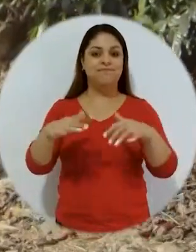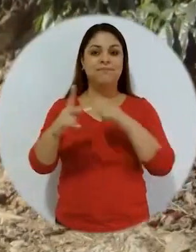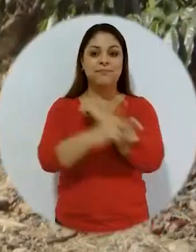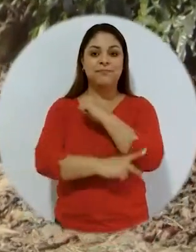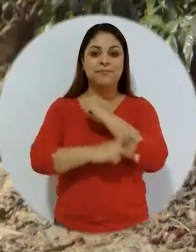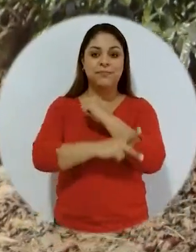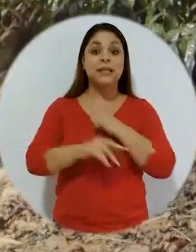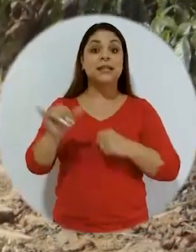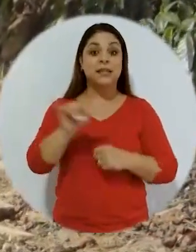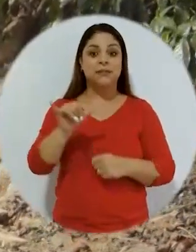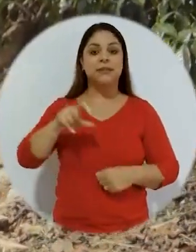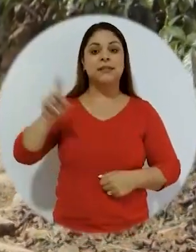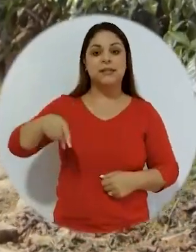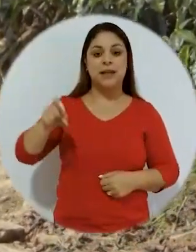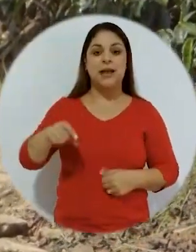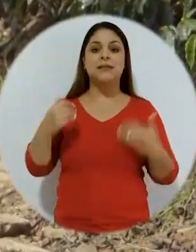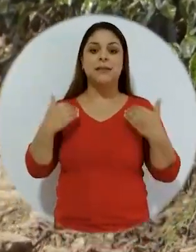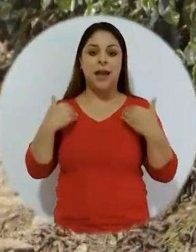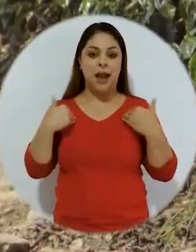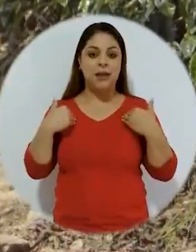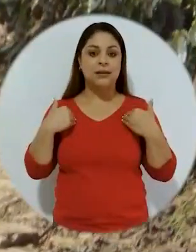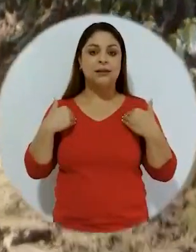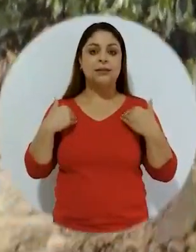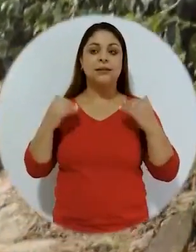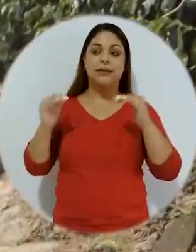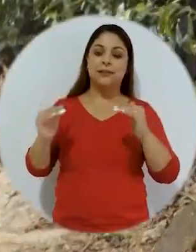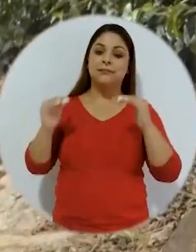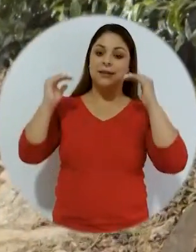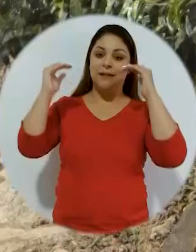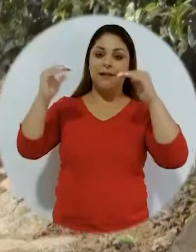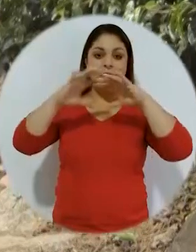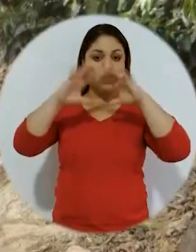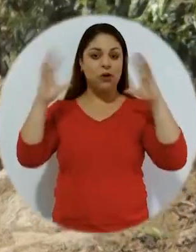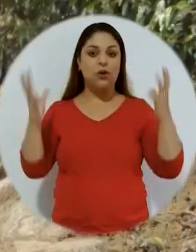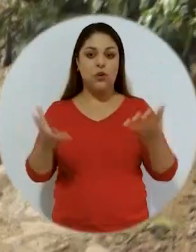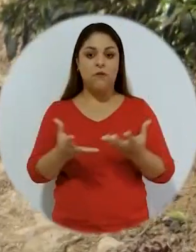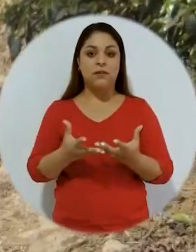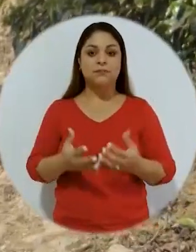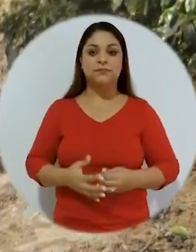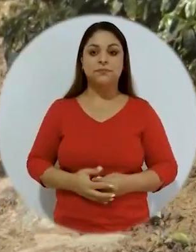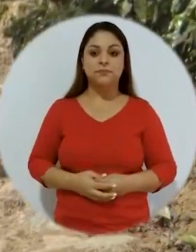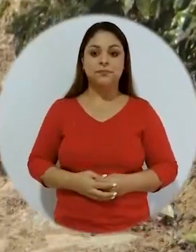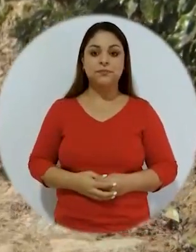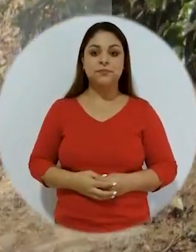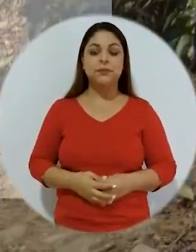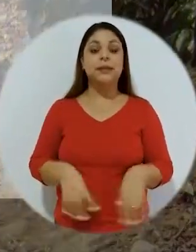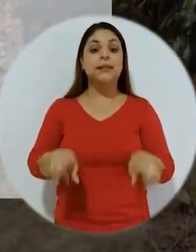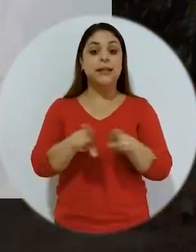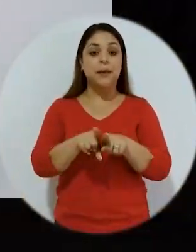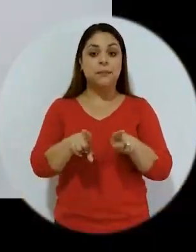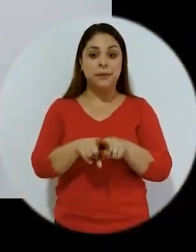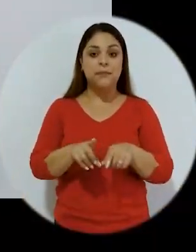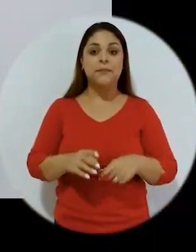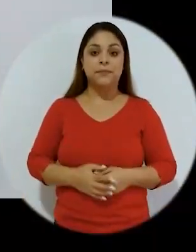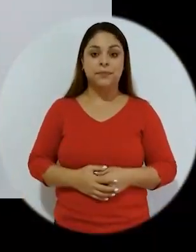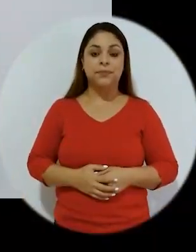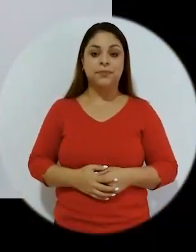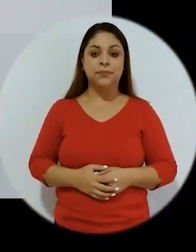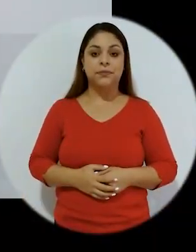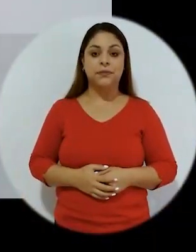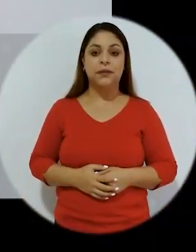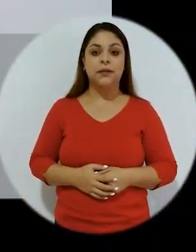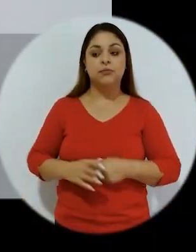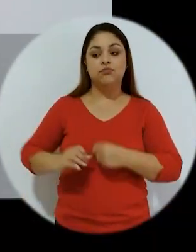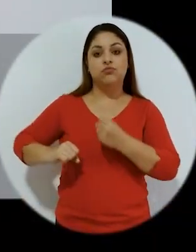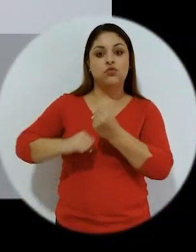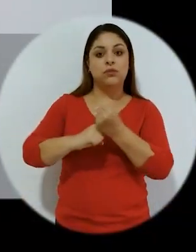y que también necesidades que existen a nivel global. Y por otro lado, pues en términos